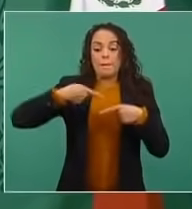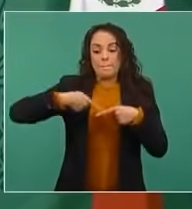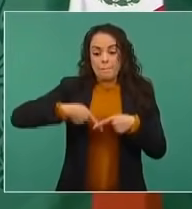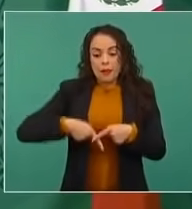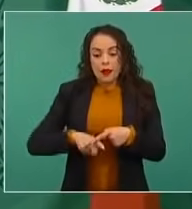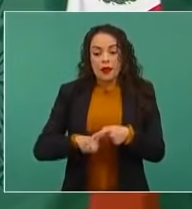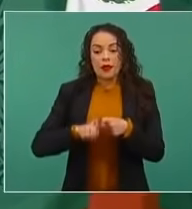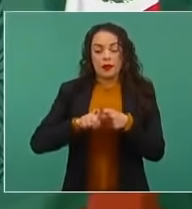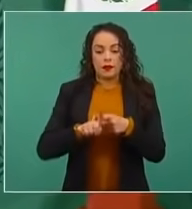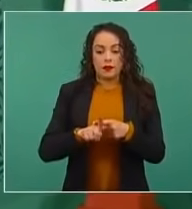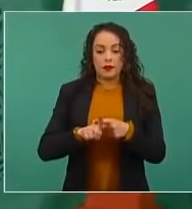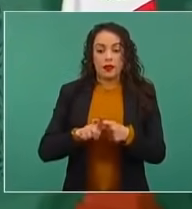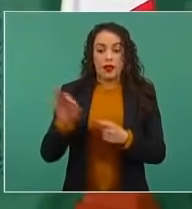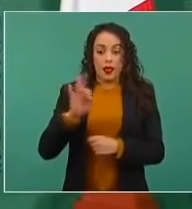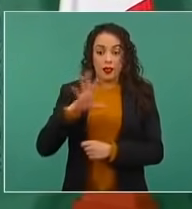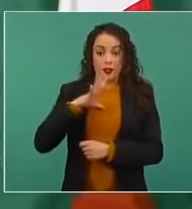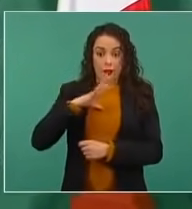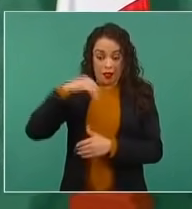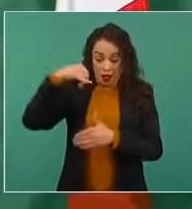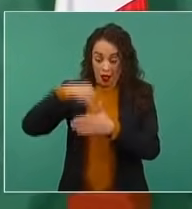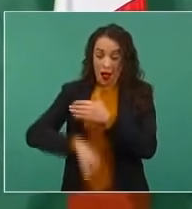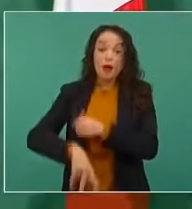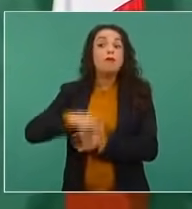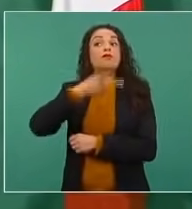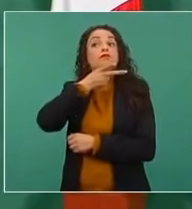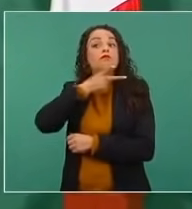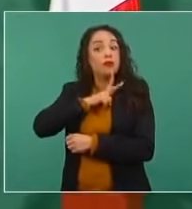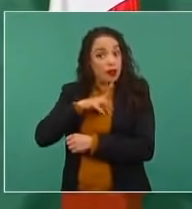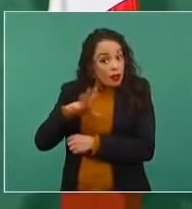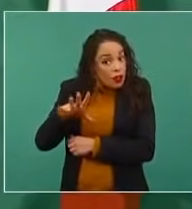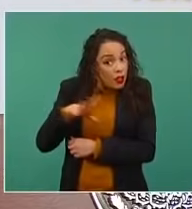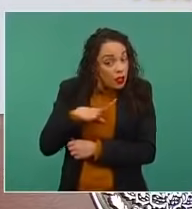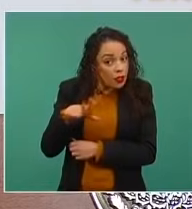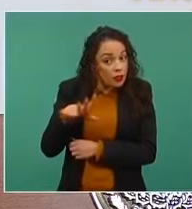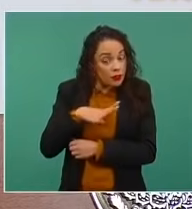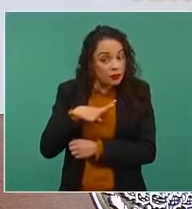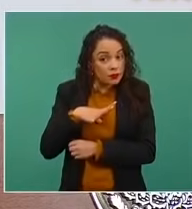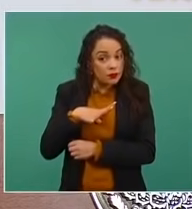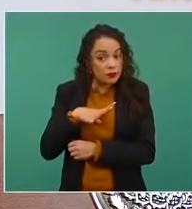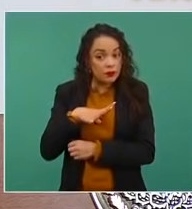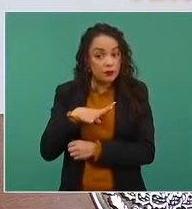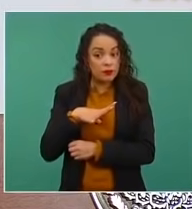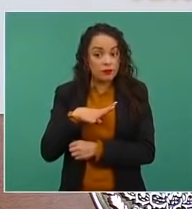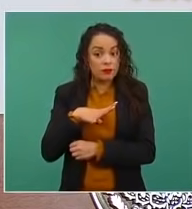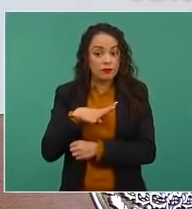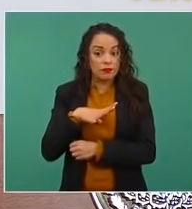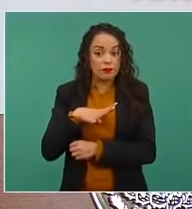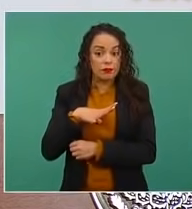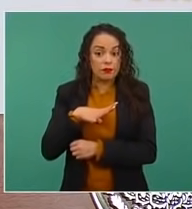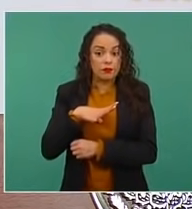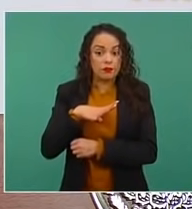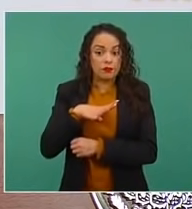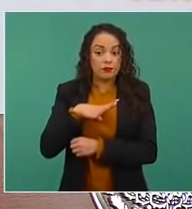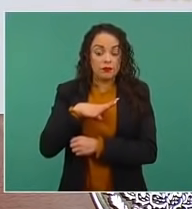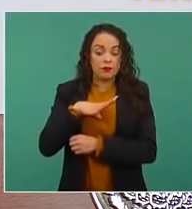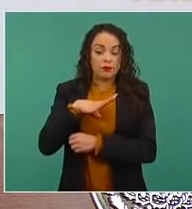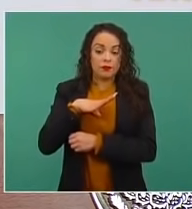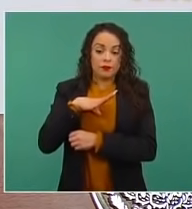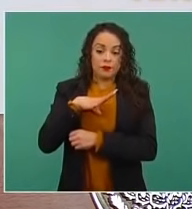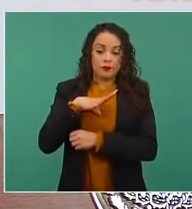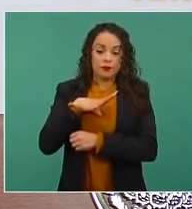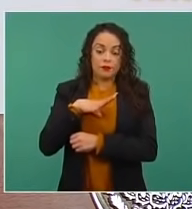si hay petróleo en aguas profundas, es lo más